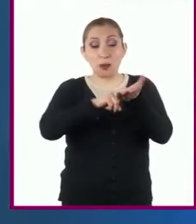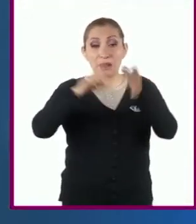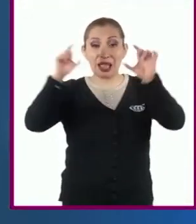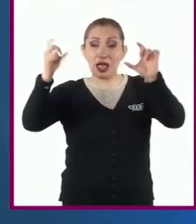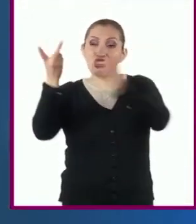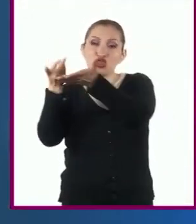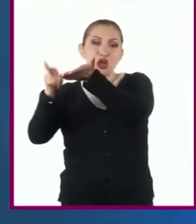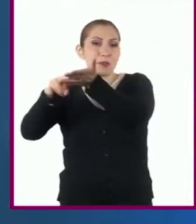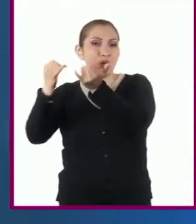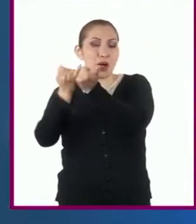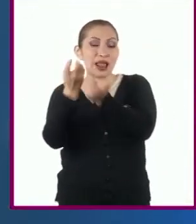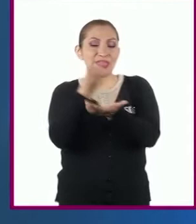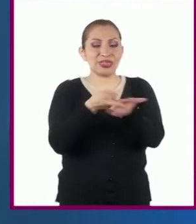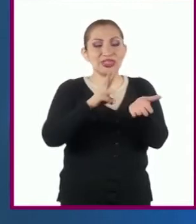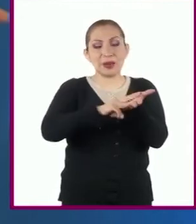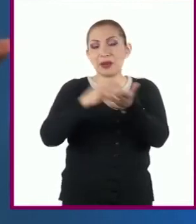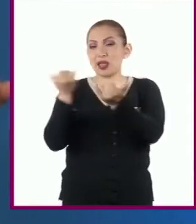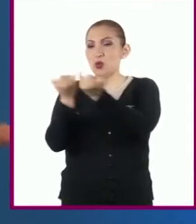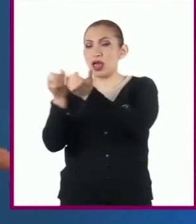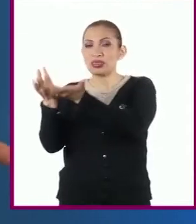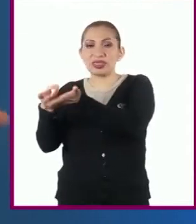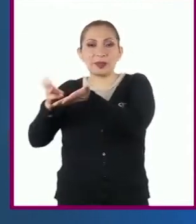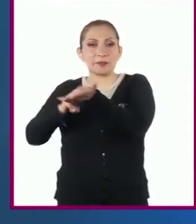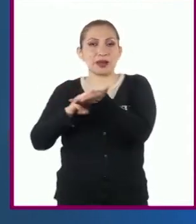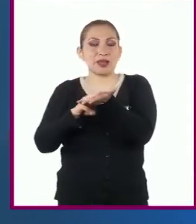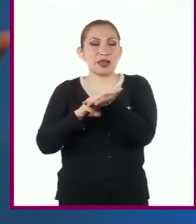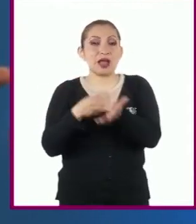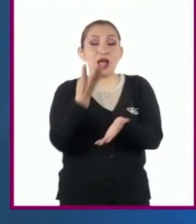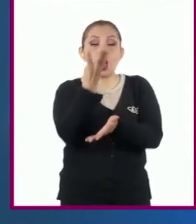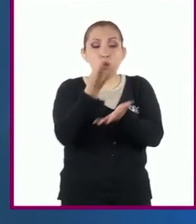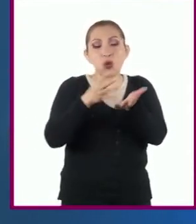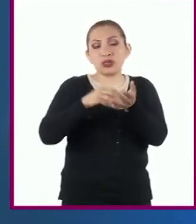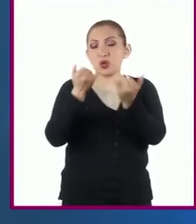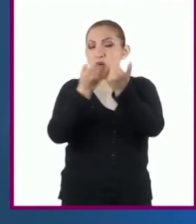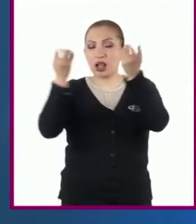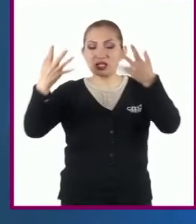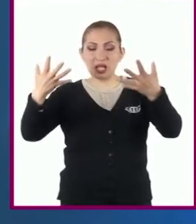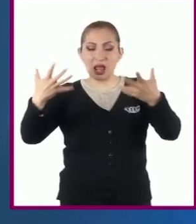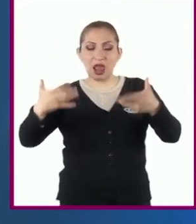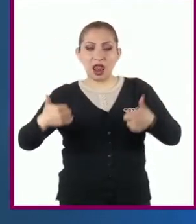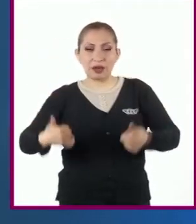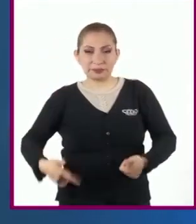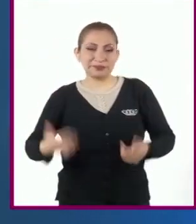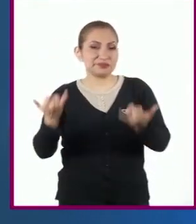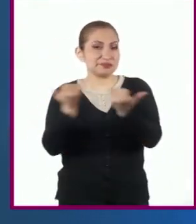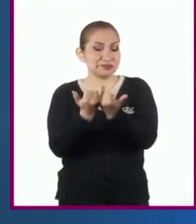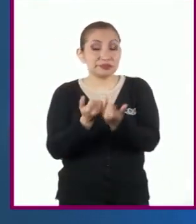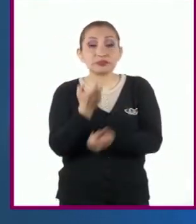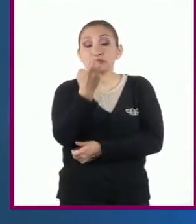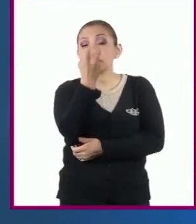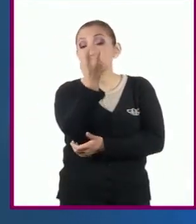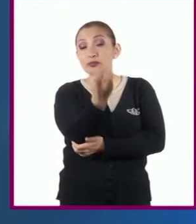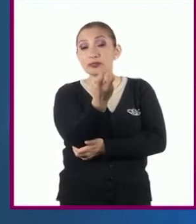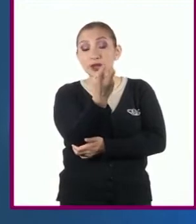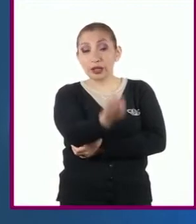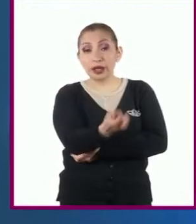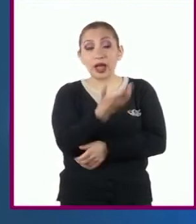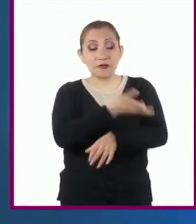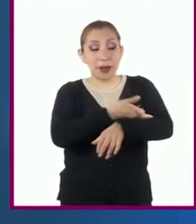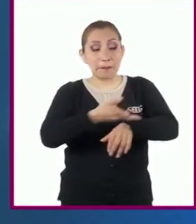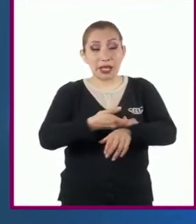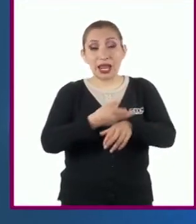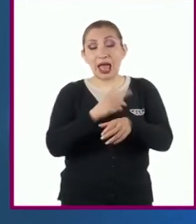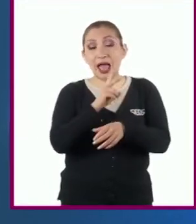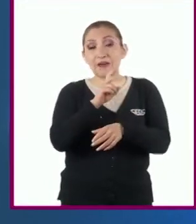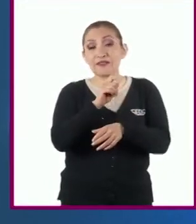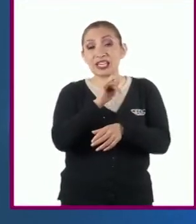el doble, al triple le corresponde el triple y así sucesivamente. Por lo tanto, la familia de